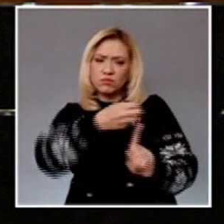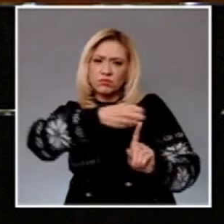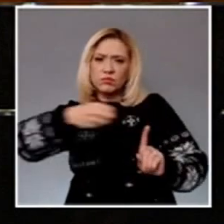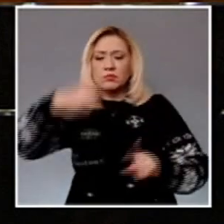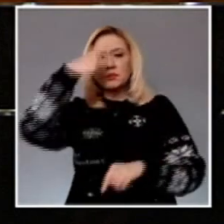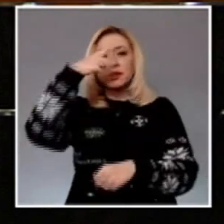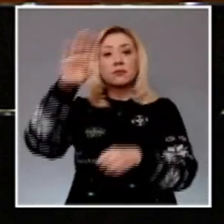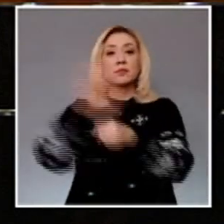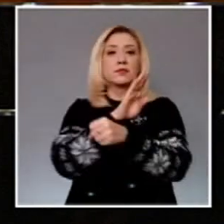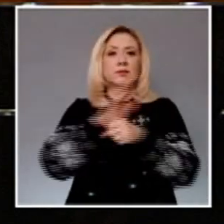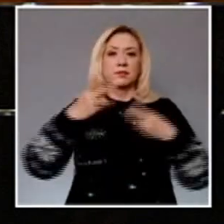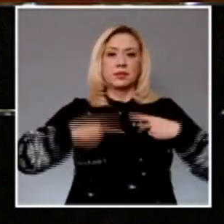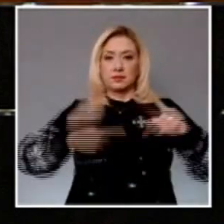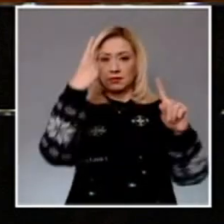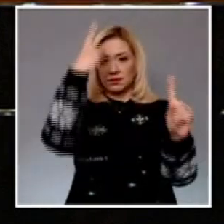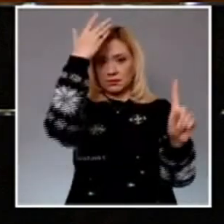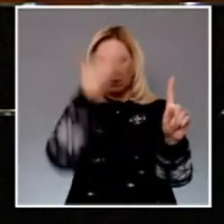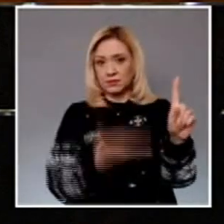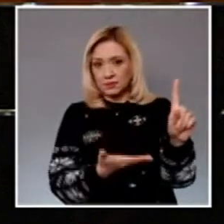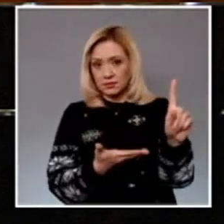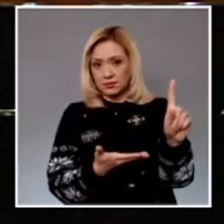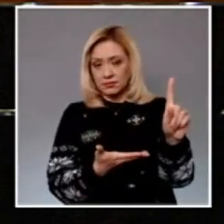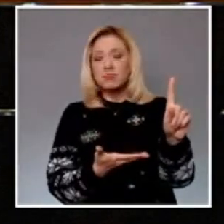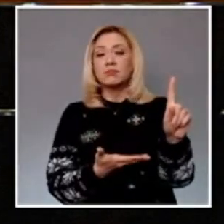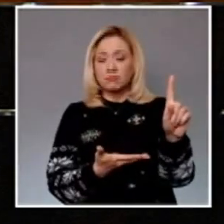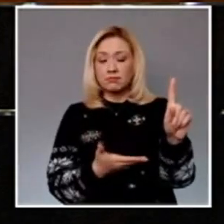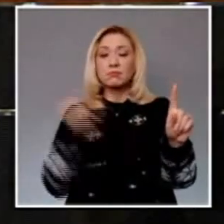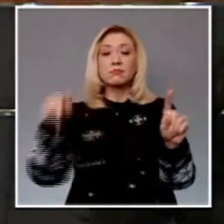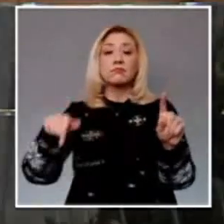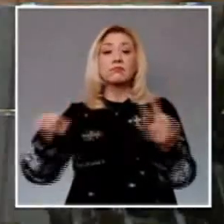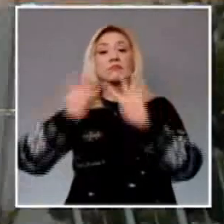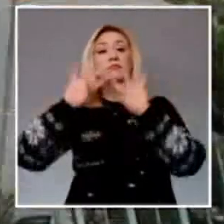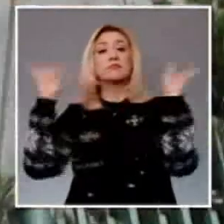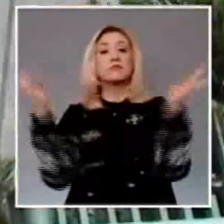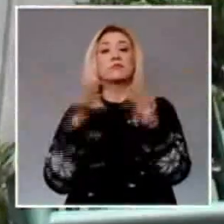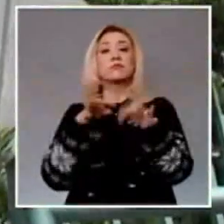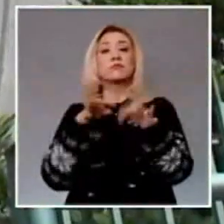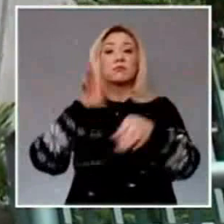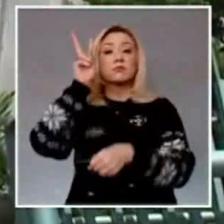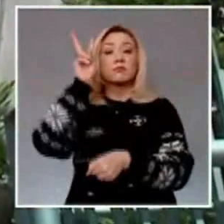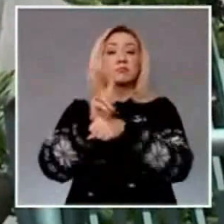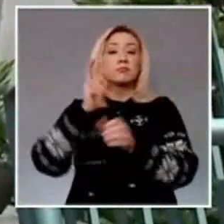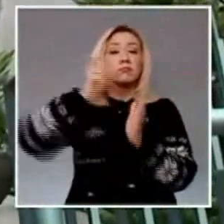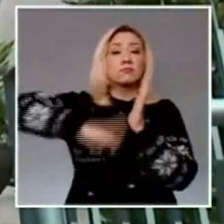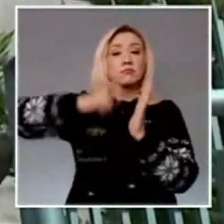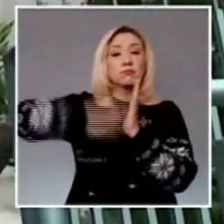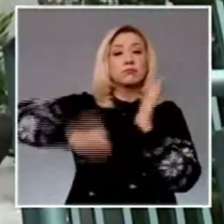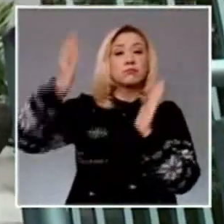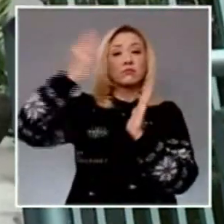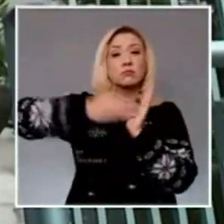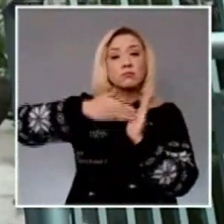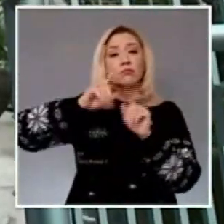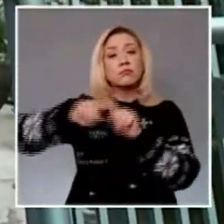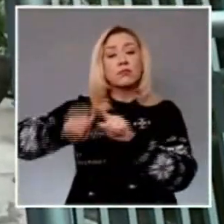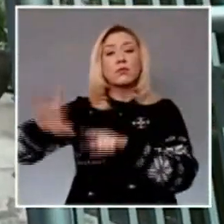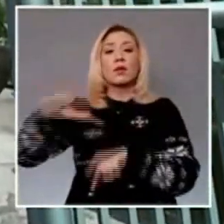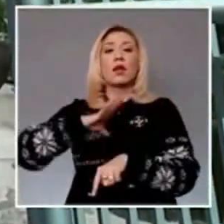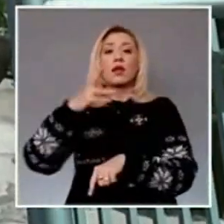lo que respecta al Consejo de la Judicatura Federal, se cuenta con 919 órganos jurisdiccionales que han resuelto más